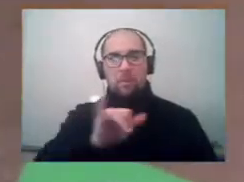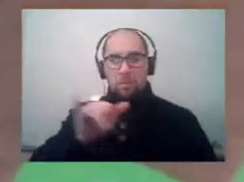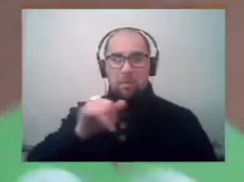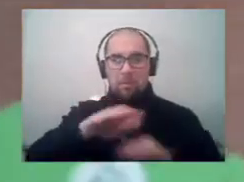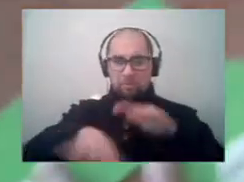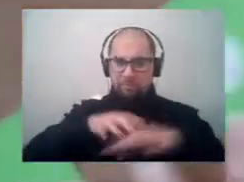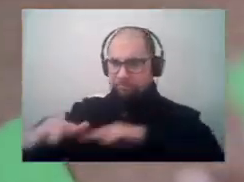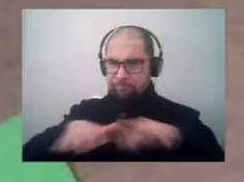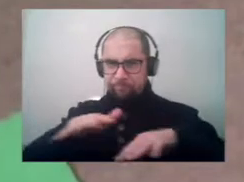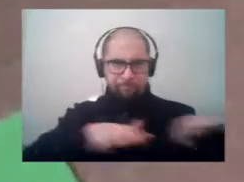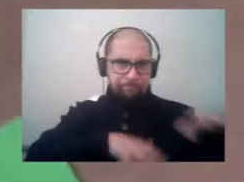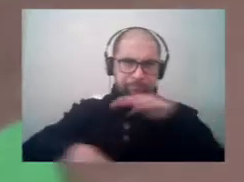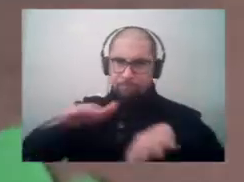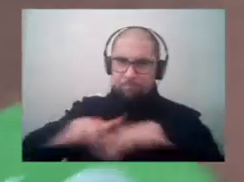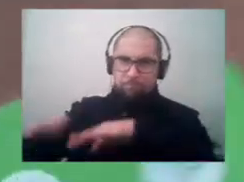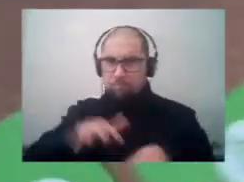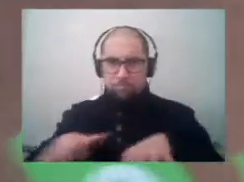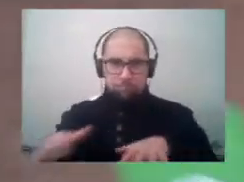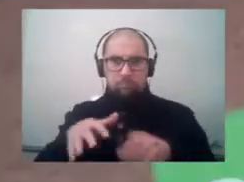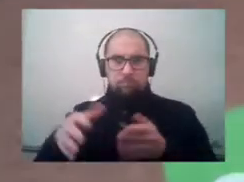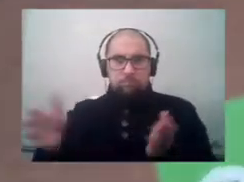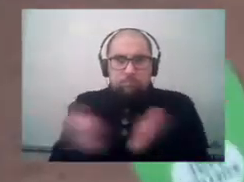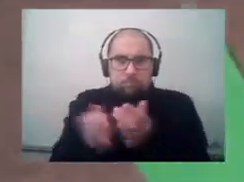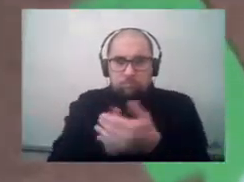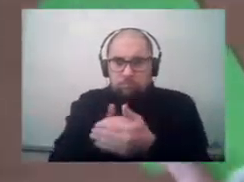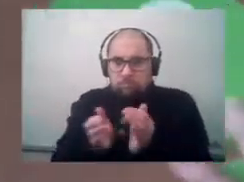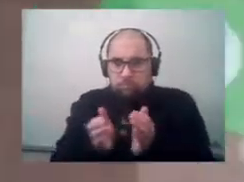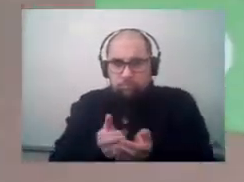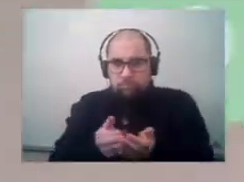luego se revuelven las cartas